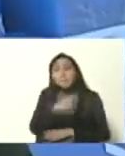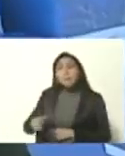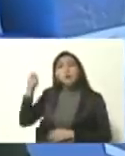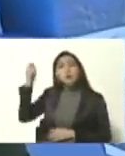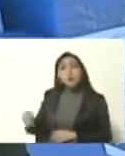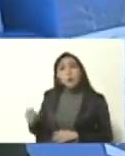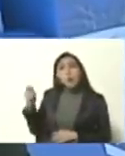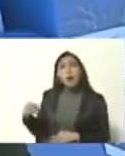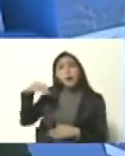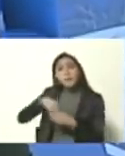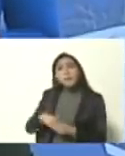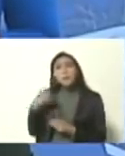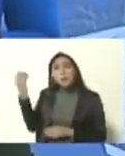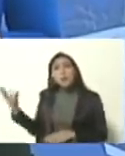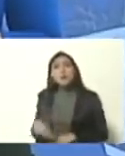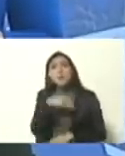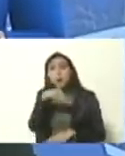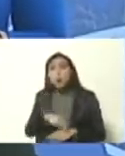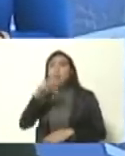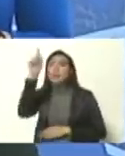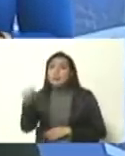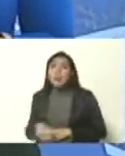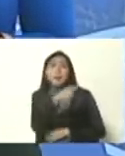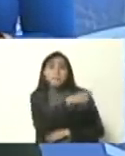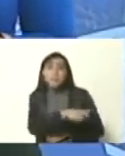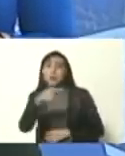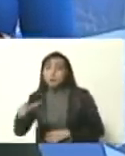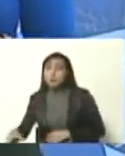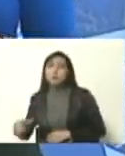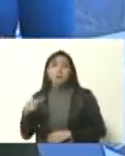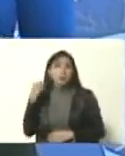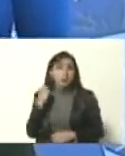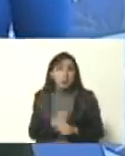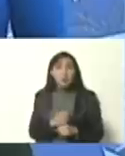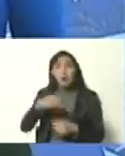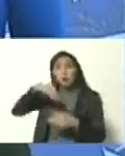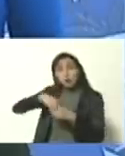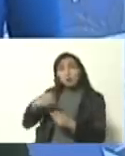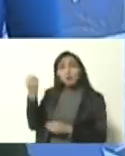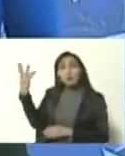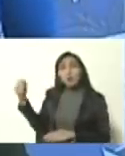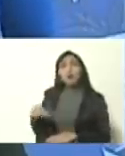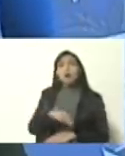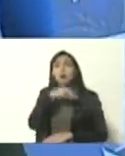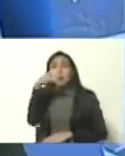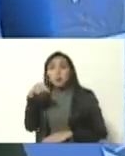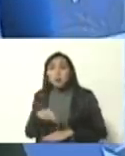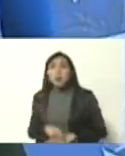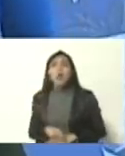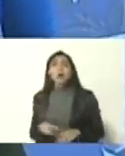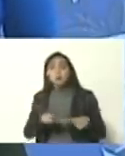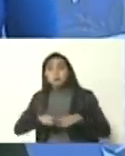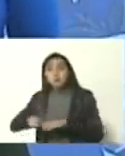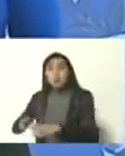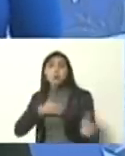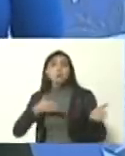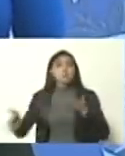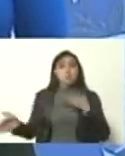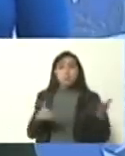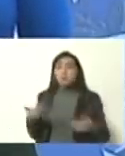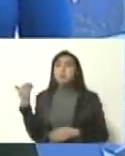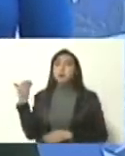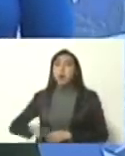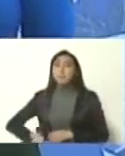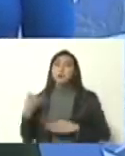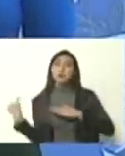Asamblea Nacional, también contra trabajadores y trabajadoras que los vemos diariamente en estos espacios prestando sus servicios a este